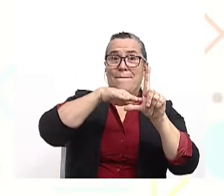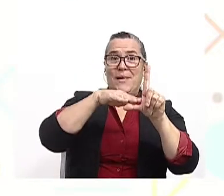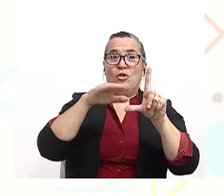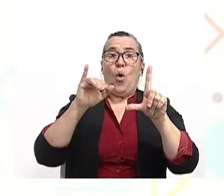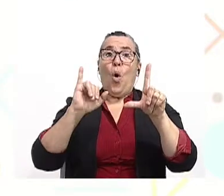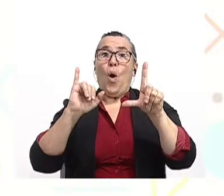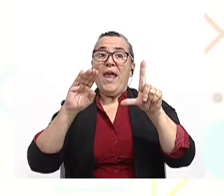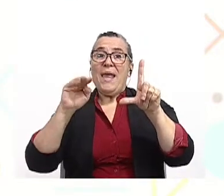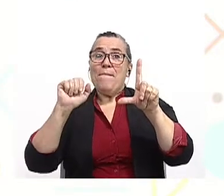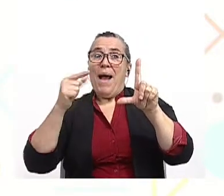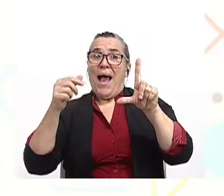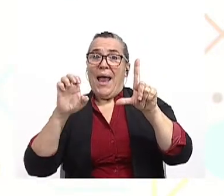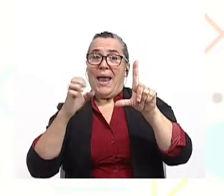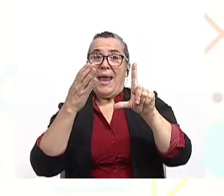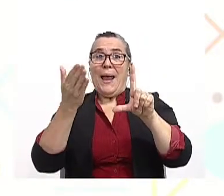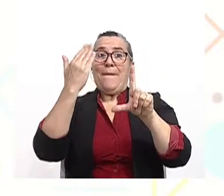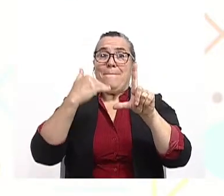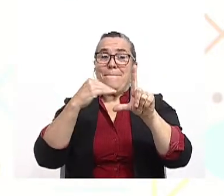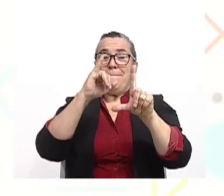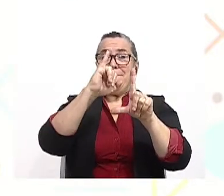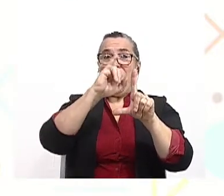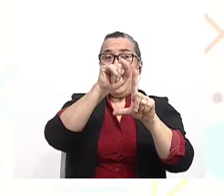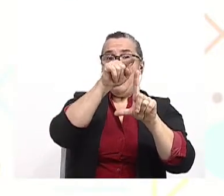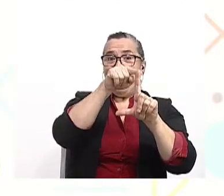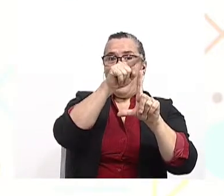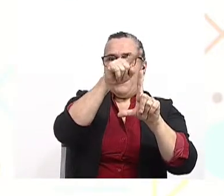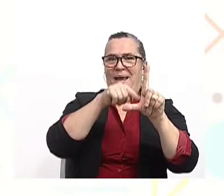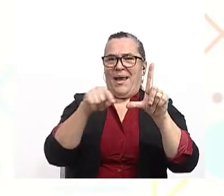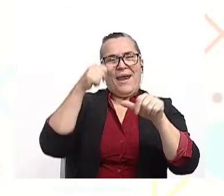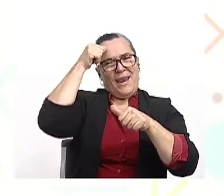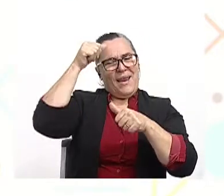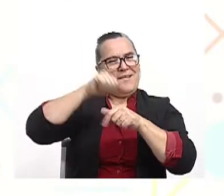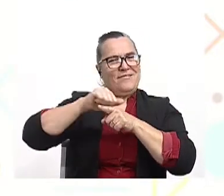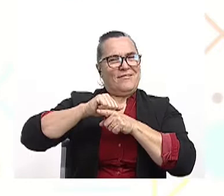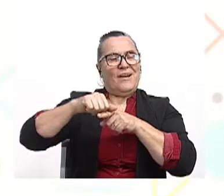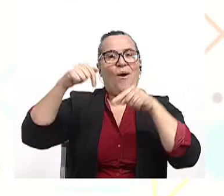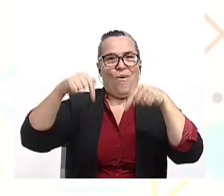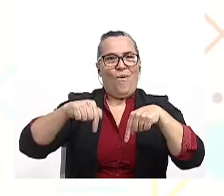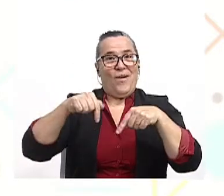Pues ténganlo muy presente porque lo vamos a necesitar repasar el día de hoy.